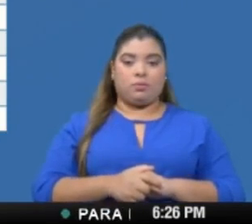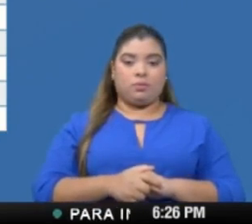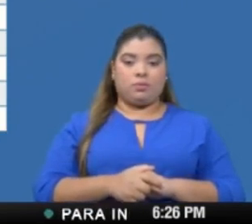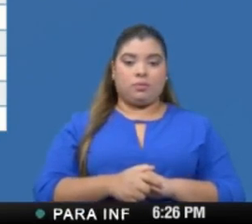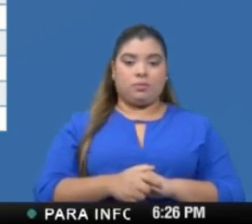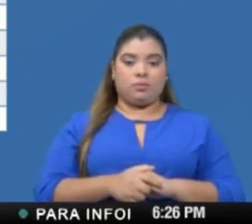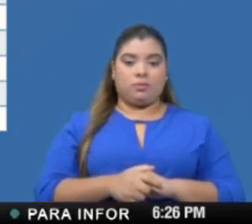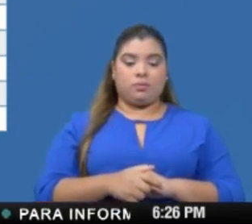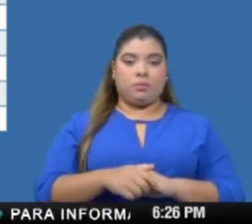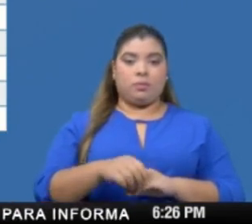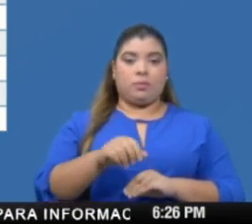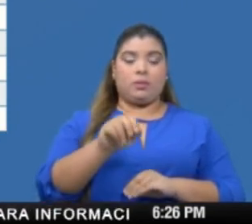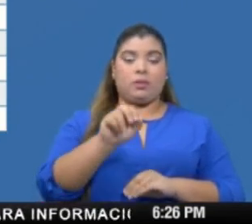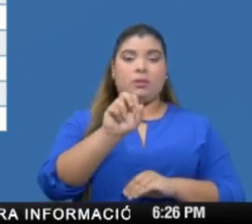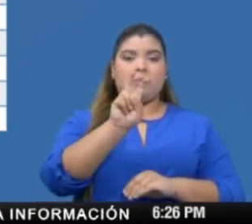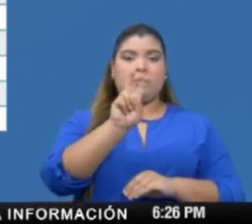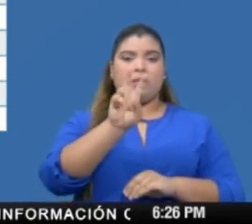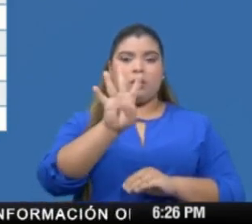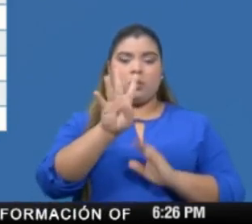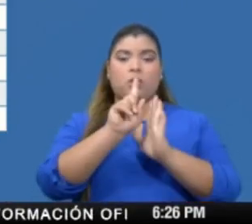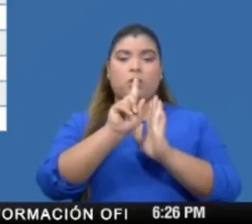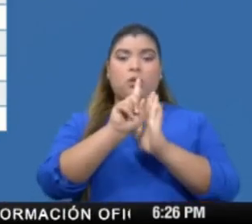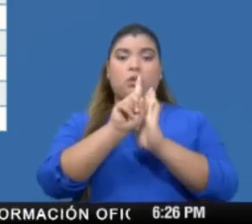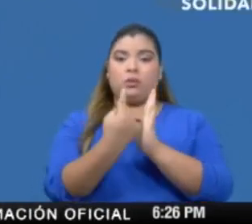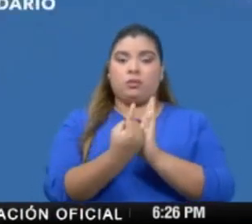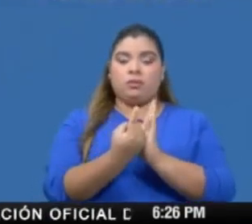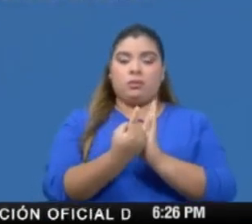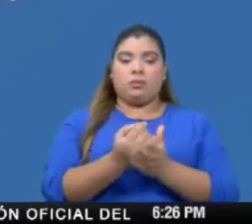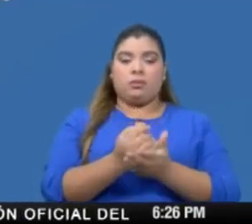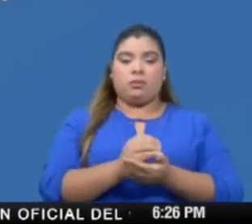en las últimas 24 horas en estos corregimientos.